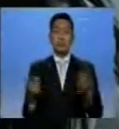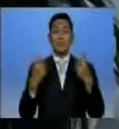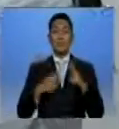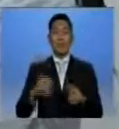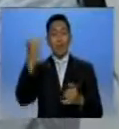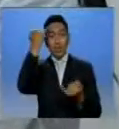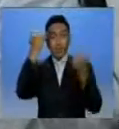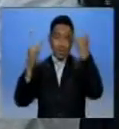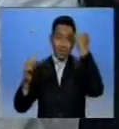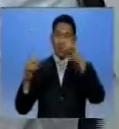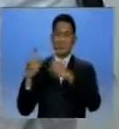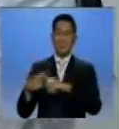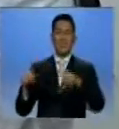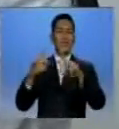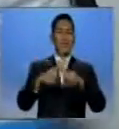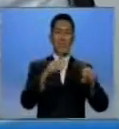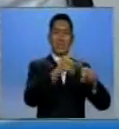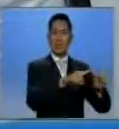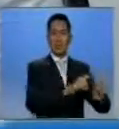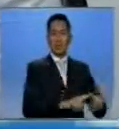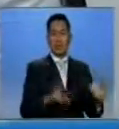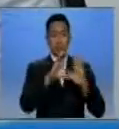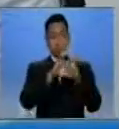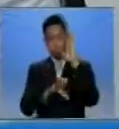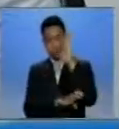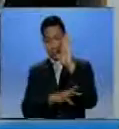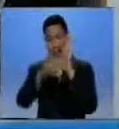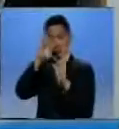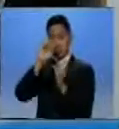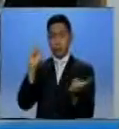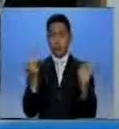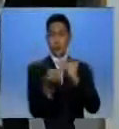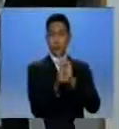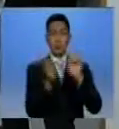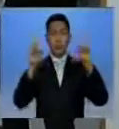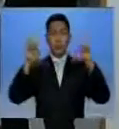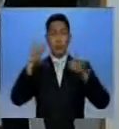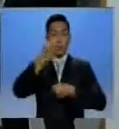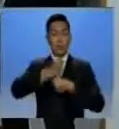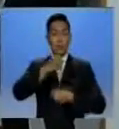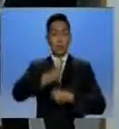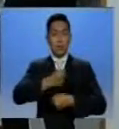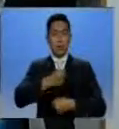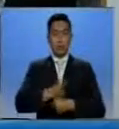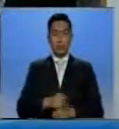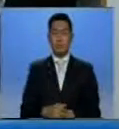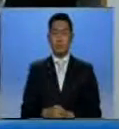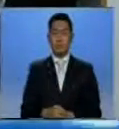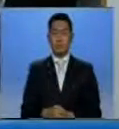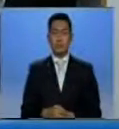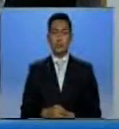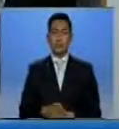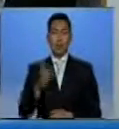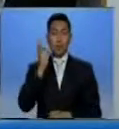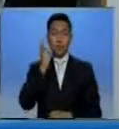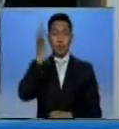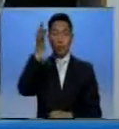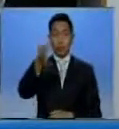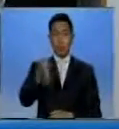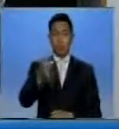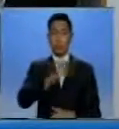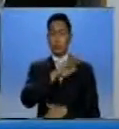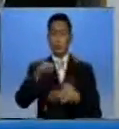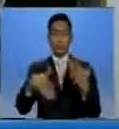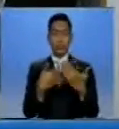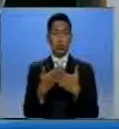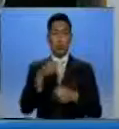divididos sobre un posible cambio en la enmienda relacionada con los trabajadores. Se va a permitir que en lo futuro estén